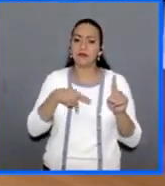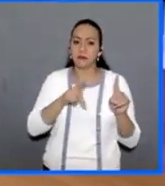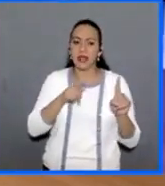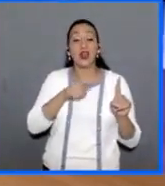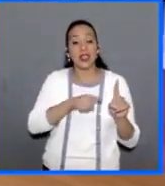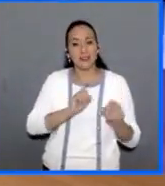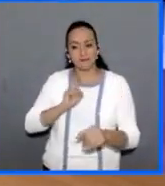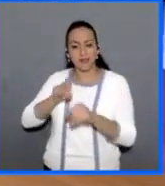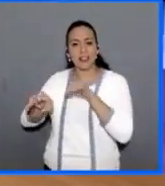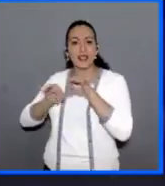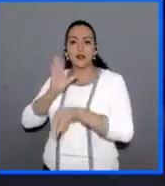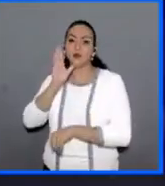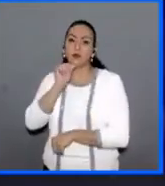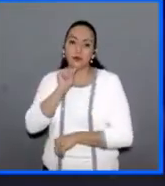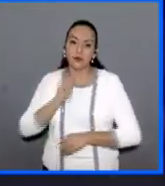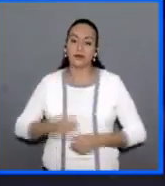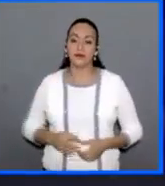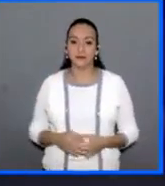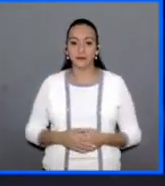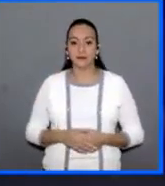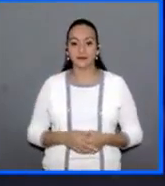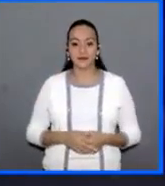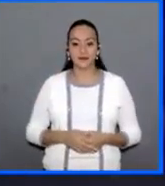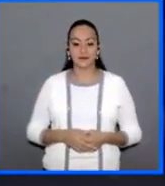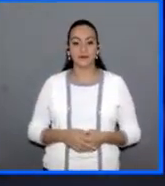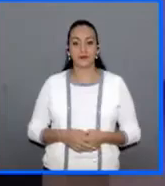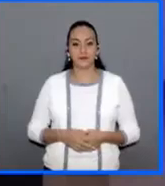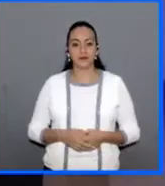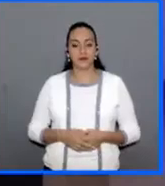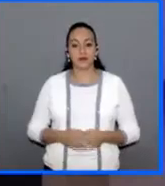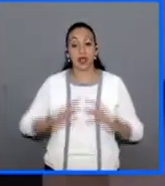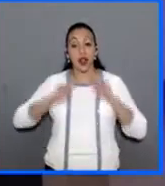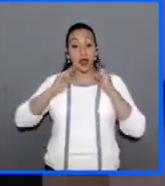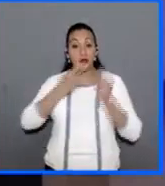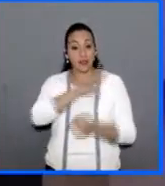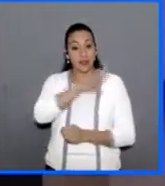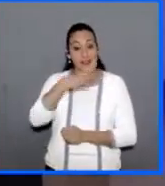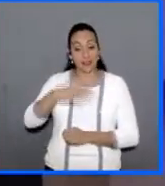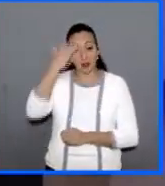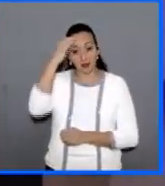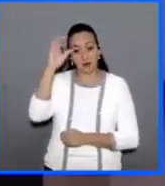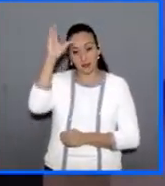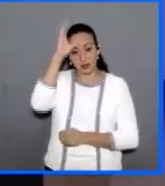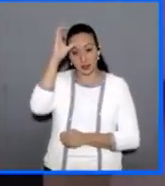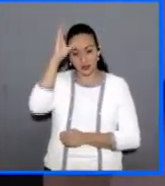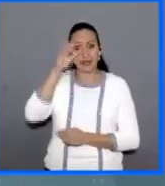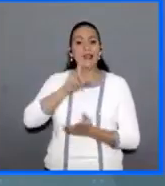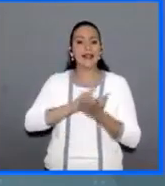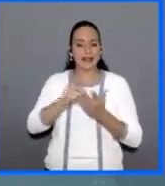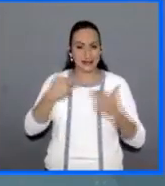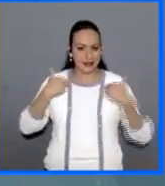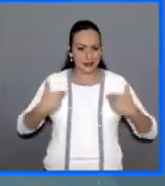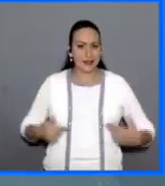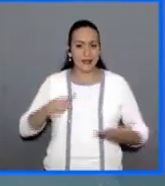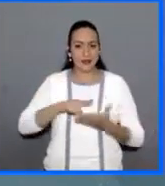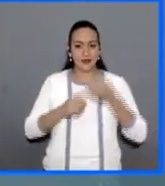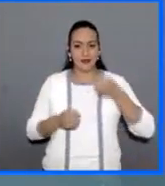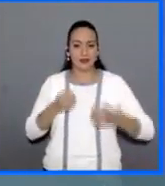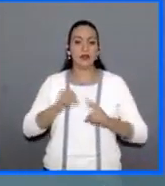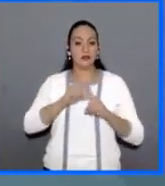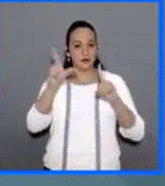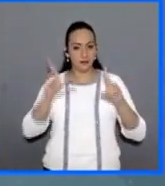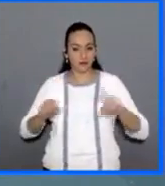salud. La Unidad General de Conocimiento Científico y Derechos Humanos de la Suprema Corte destacó